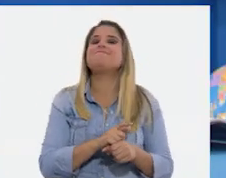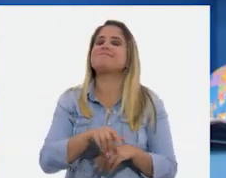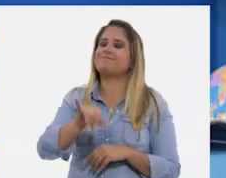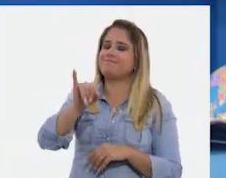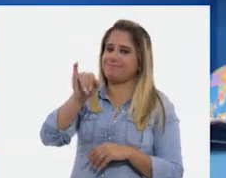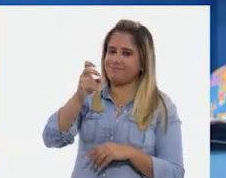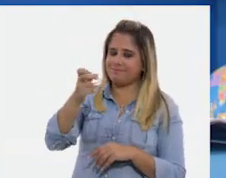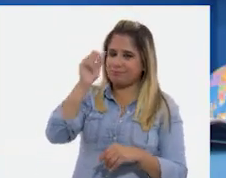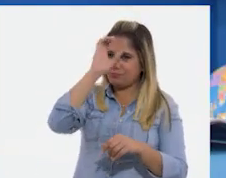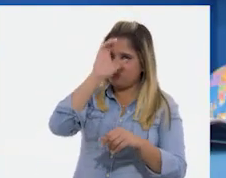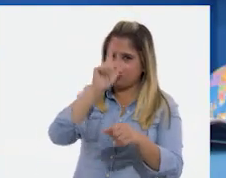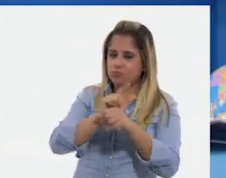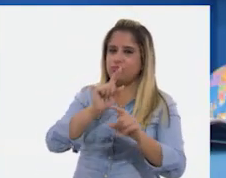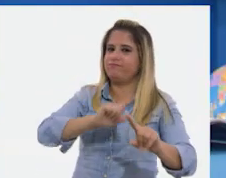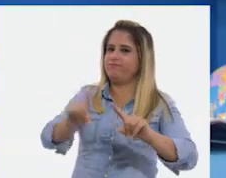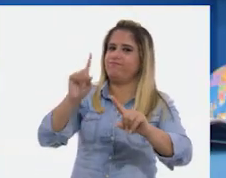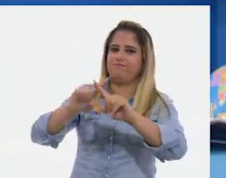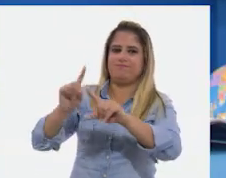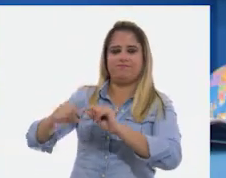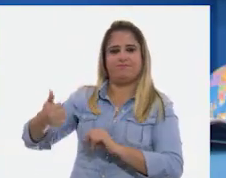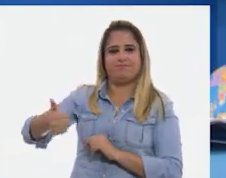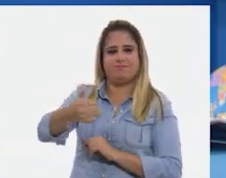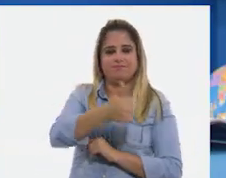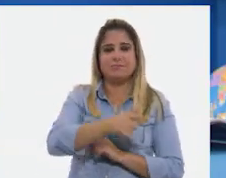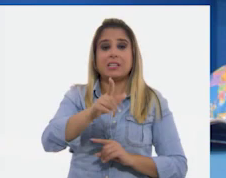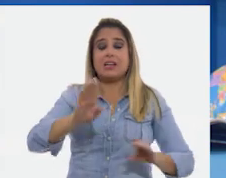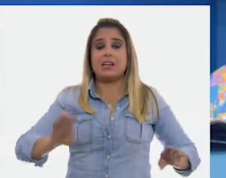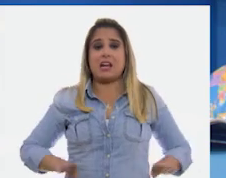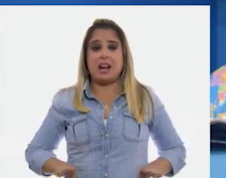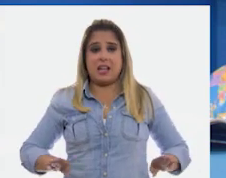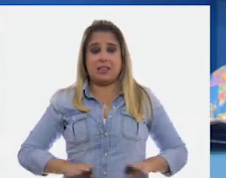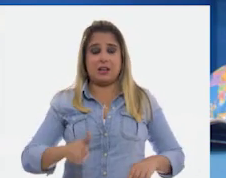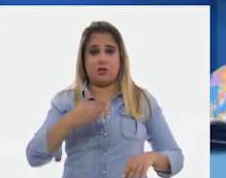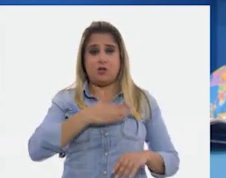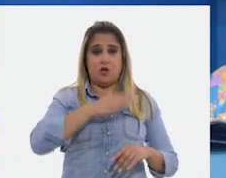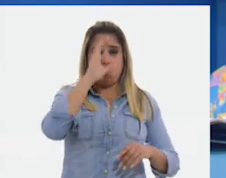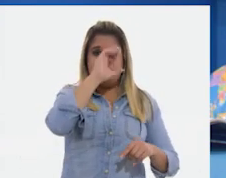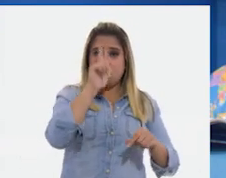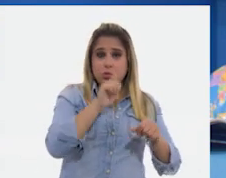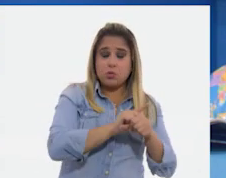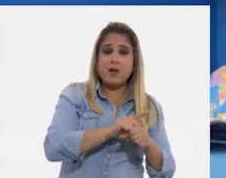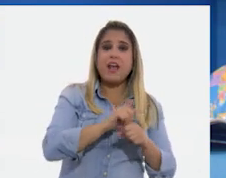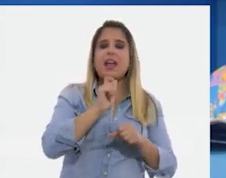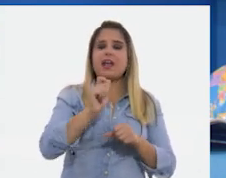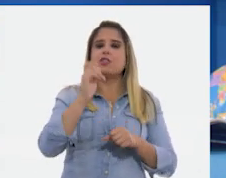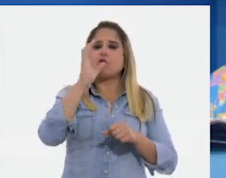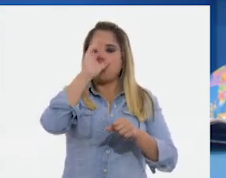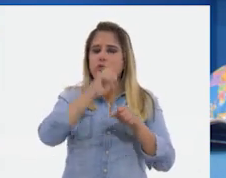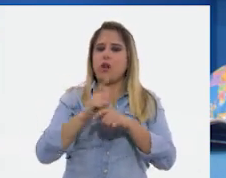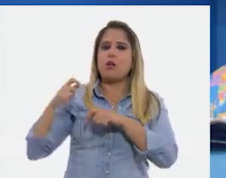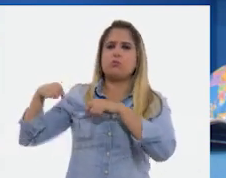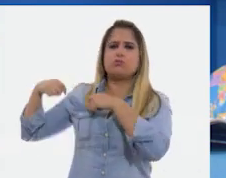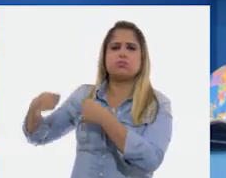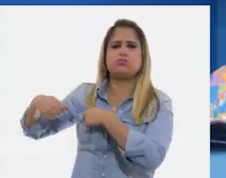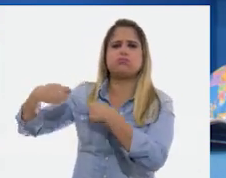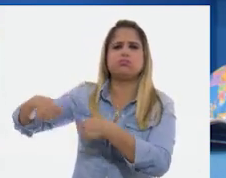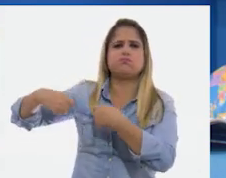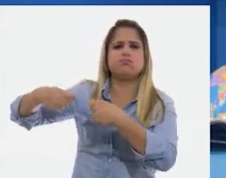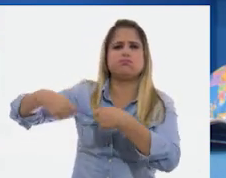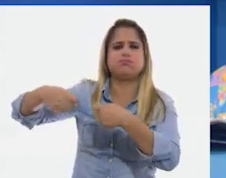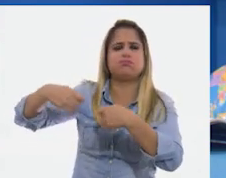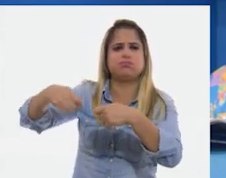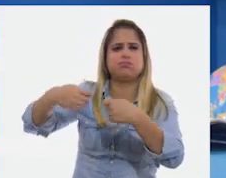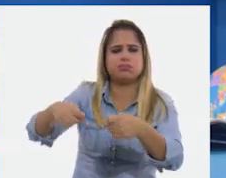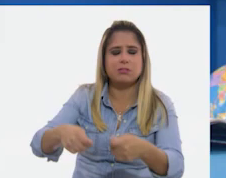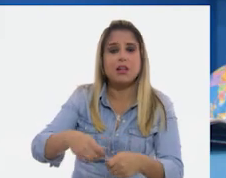es. Y algunas características de nuestra cultura las heredamos de culturas ancestrales. Otras son